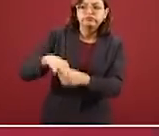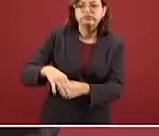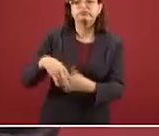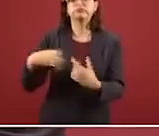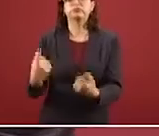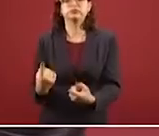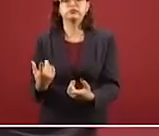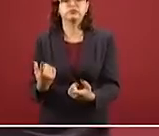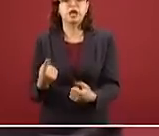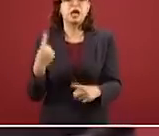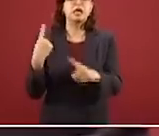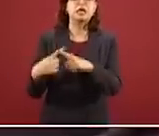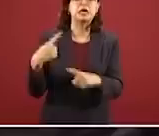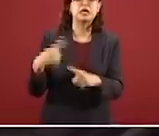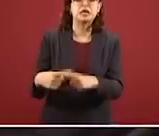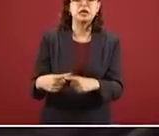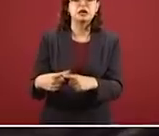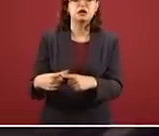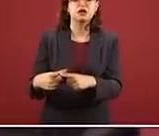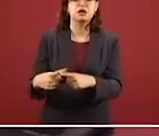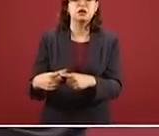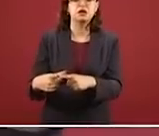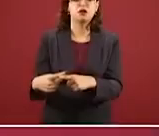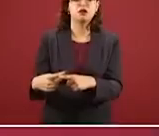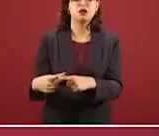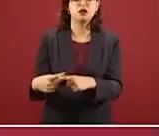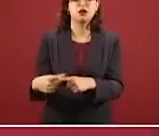quién va a